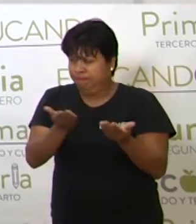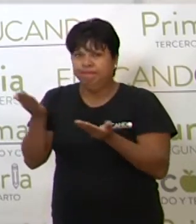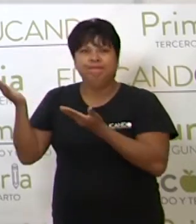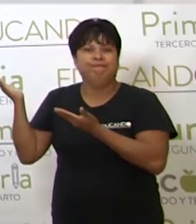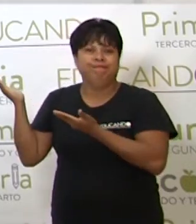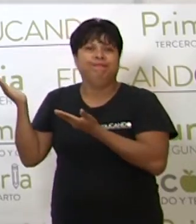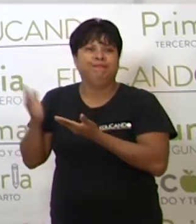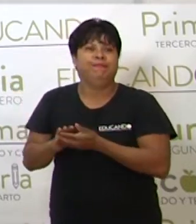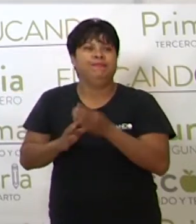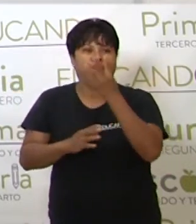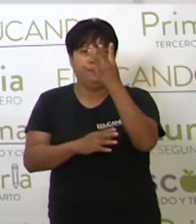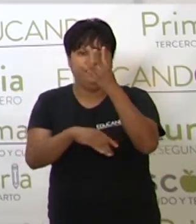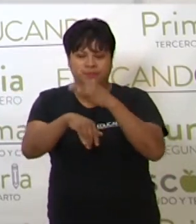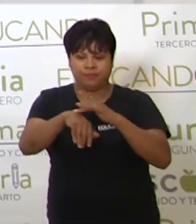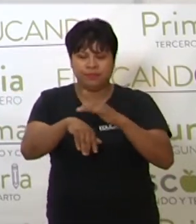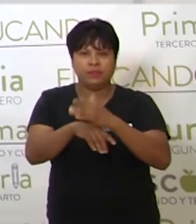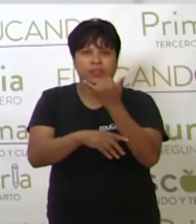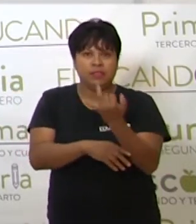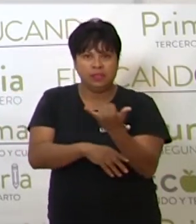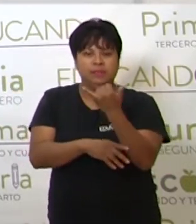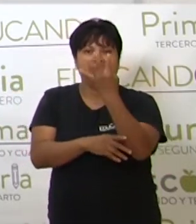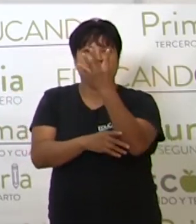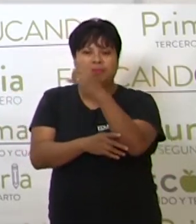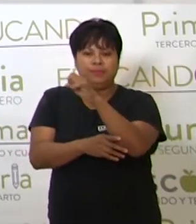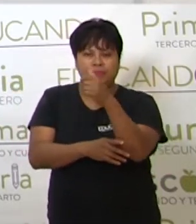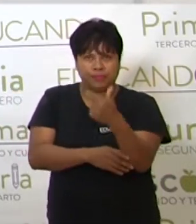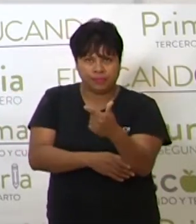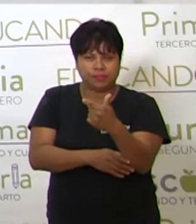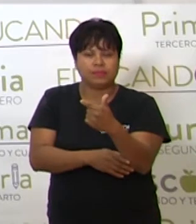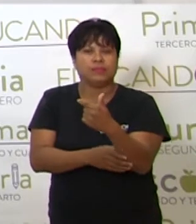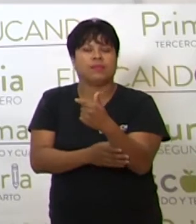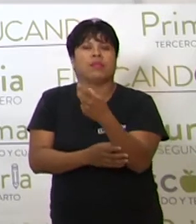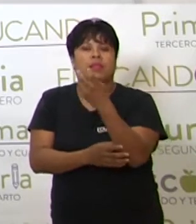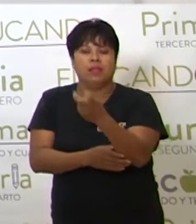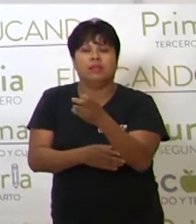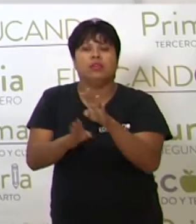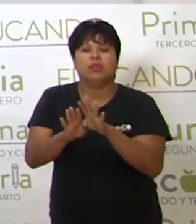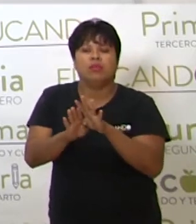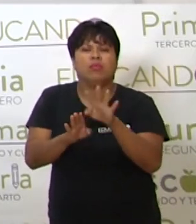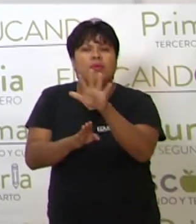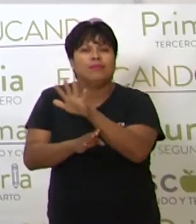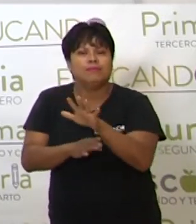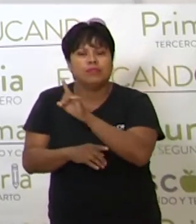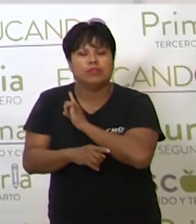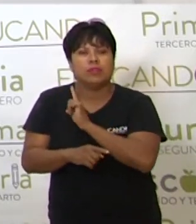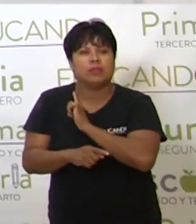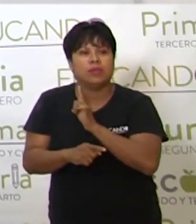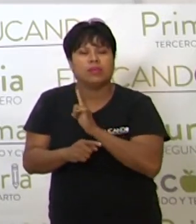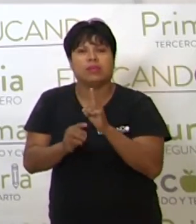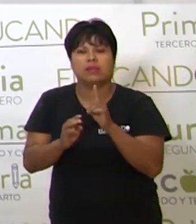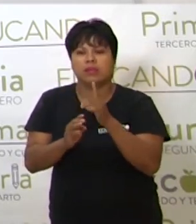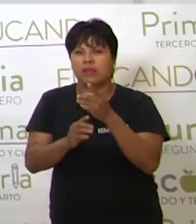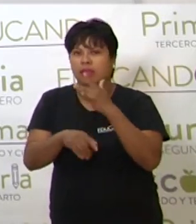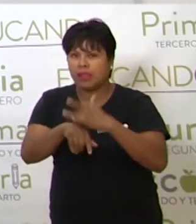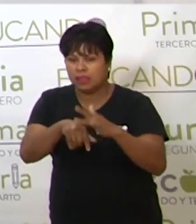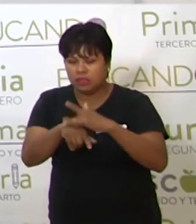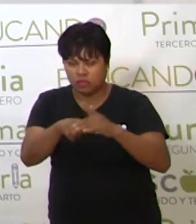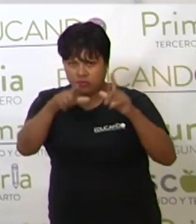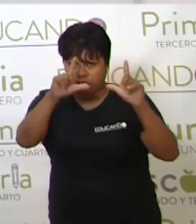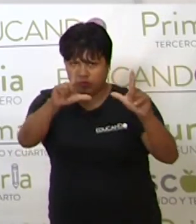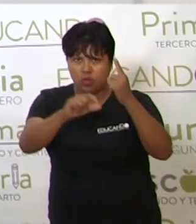tres quesos y cuatro séptimos aquí estoy representando a la parte de los quesos ahí está